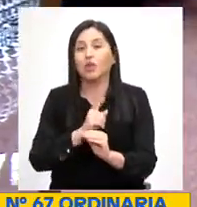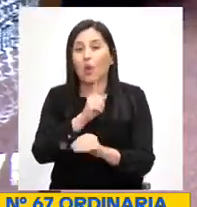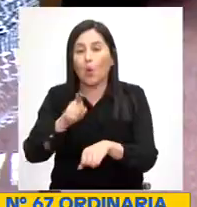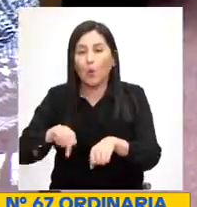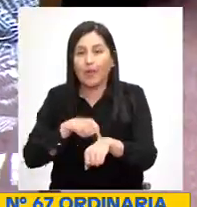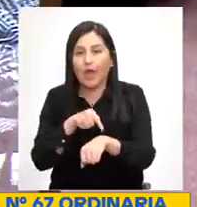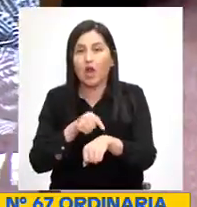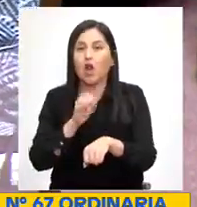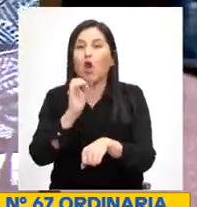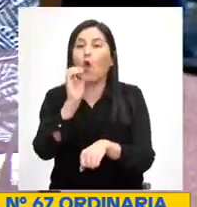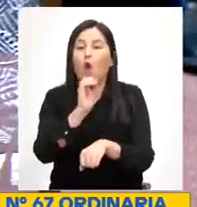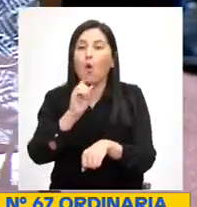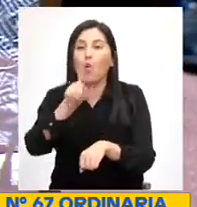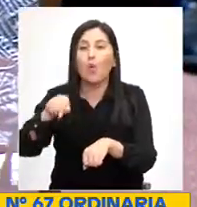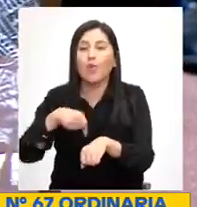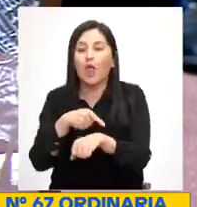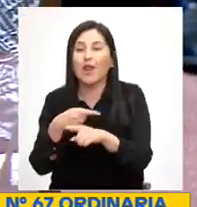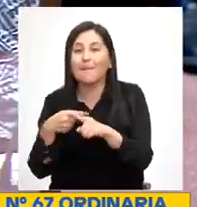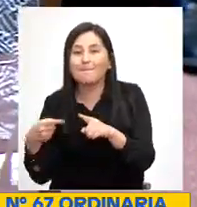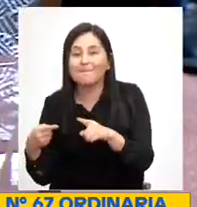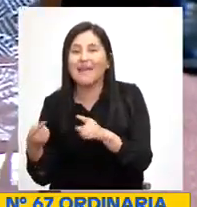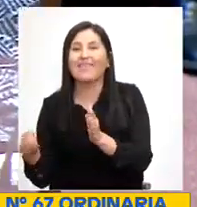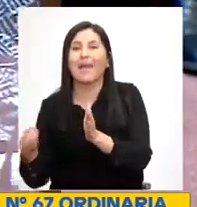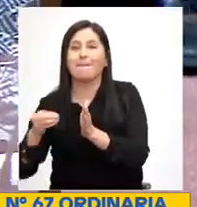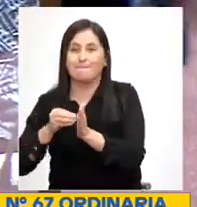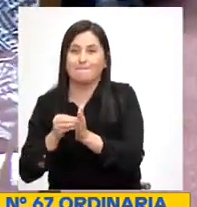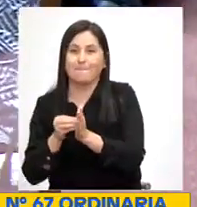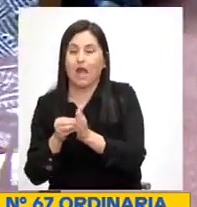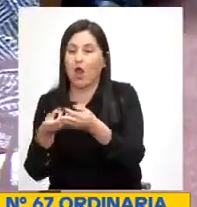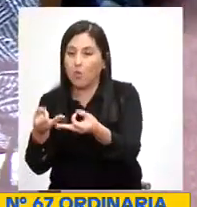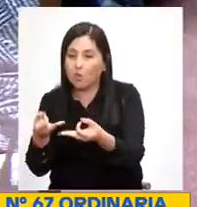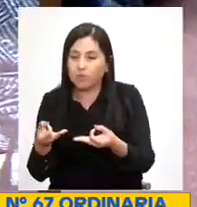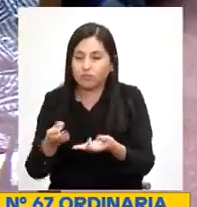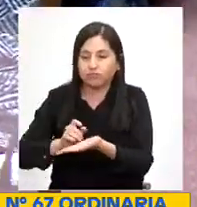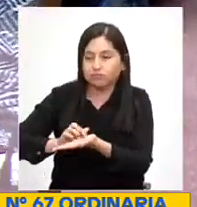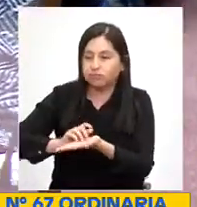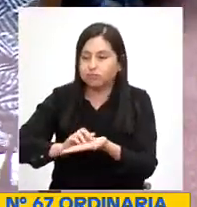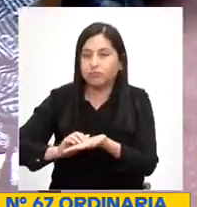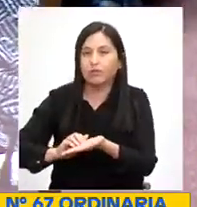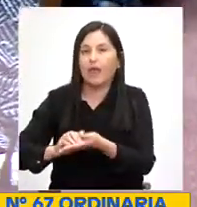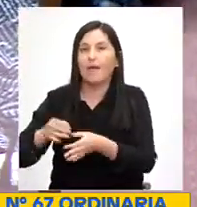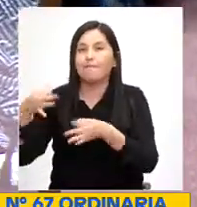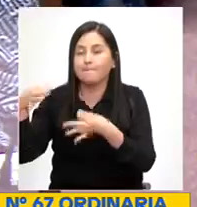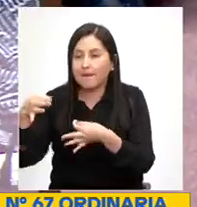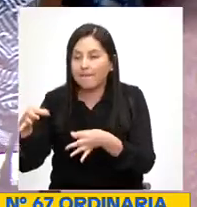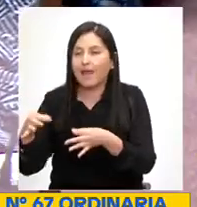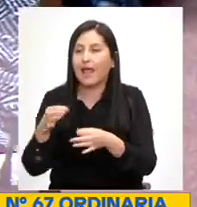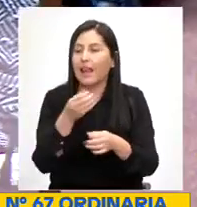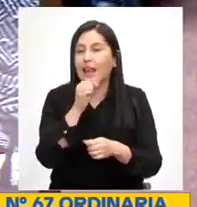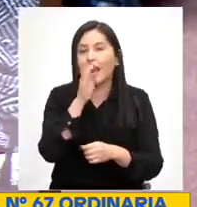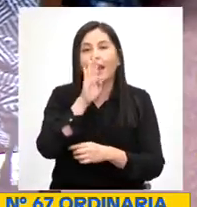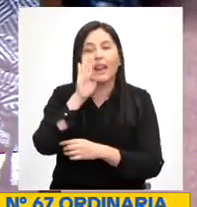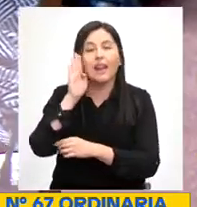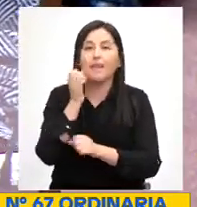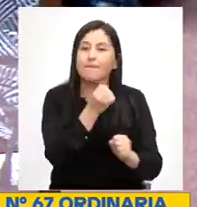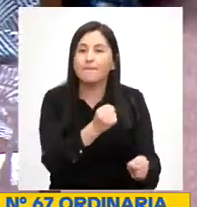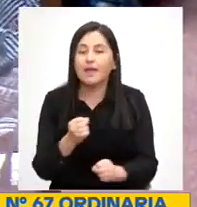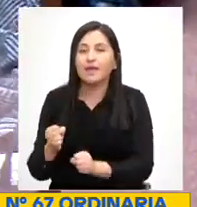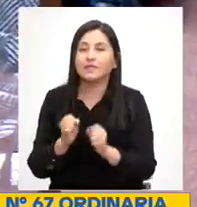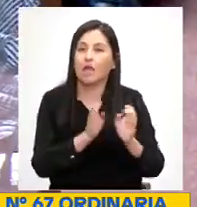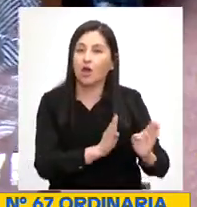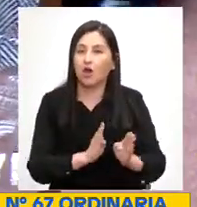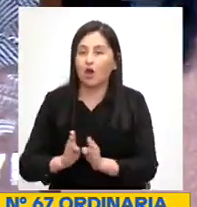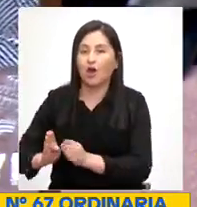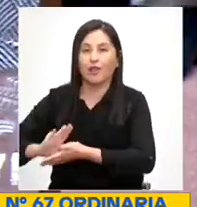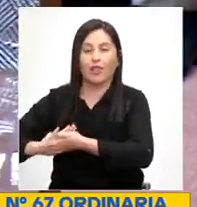media en donde tienen que proceder a la entrega la cuadratura de cajas a la entrega de los turno a la limpieza al orden eh